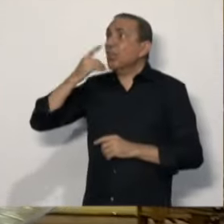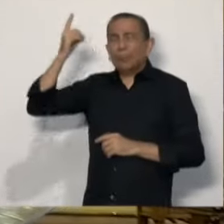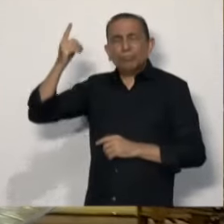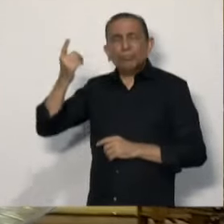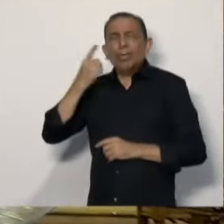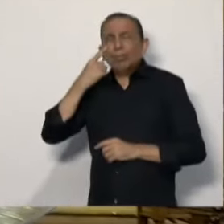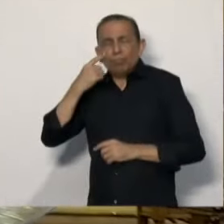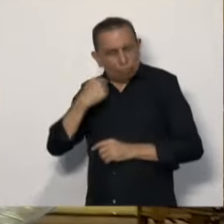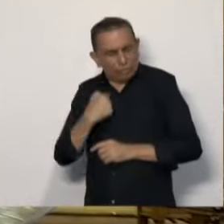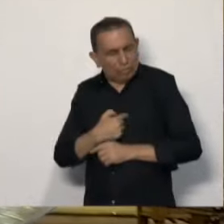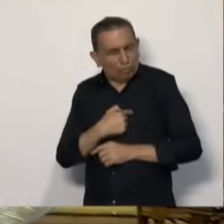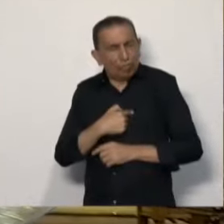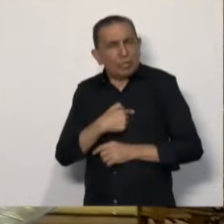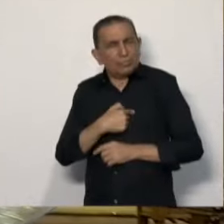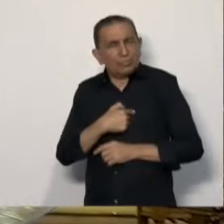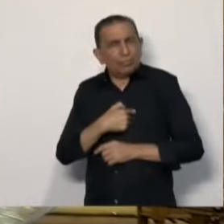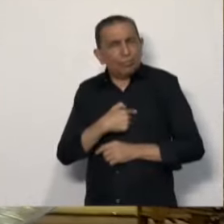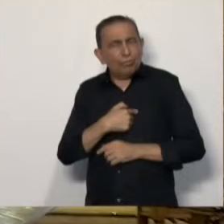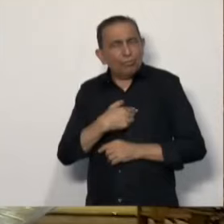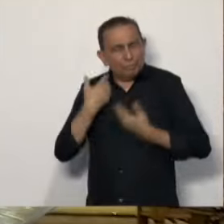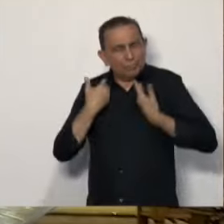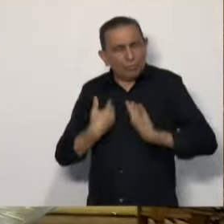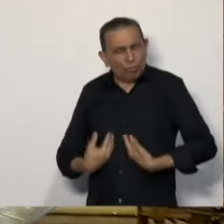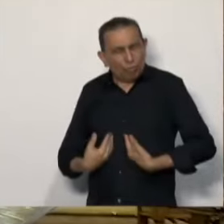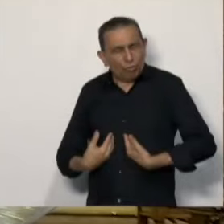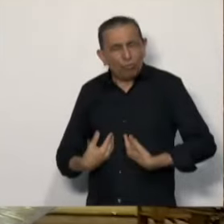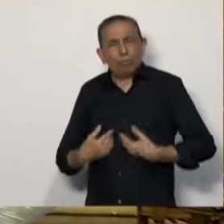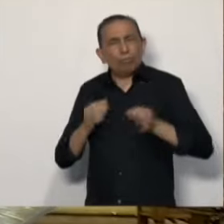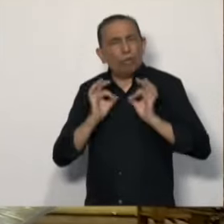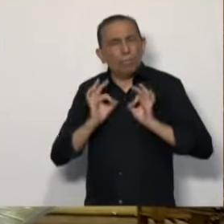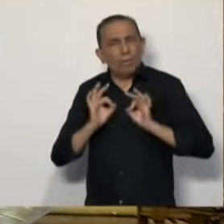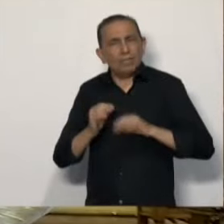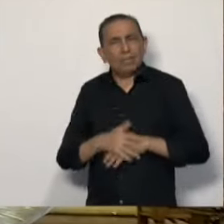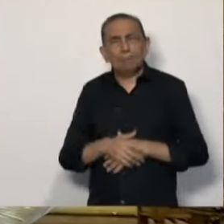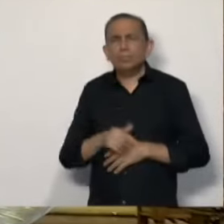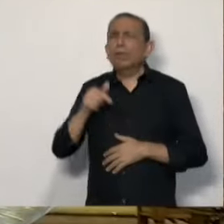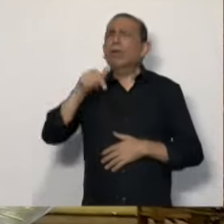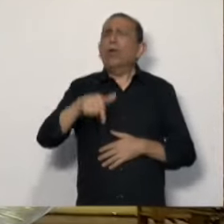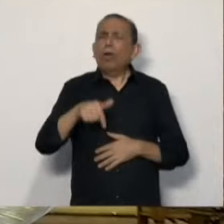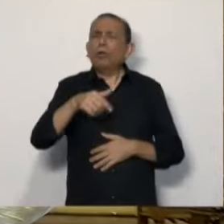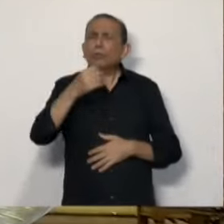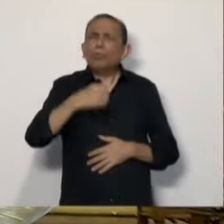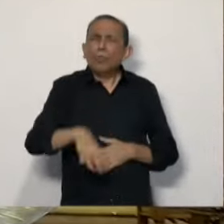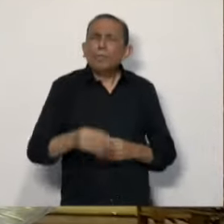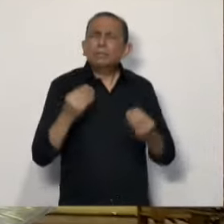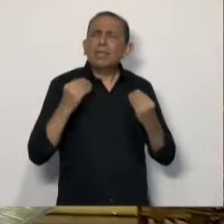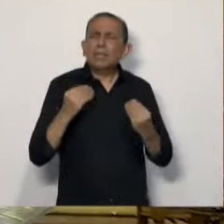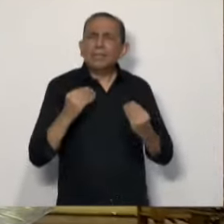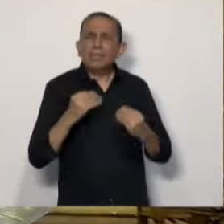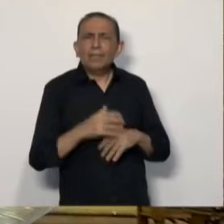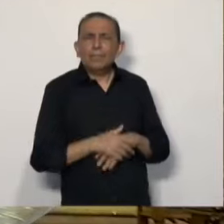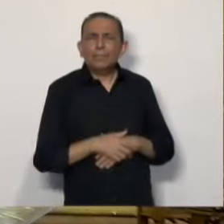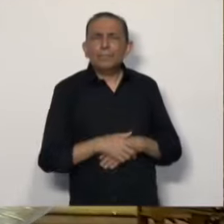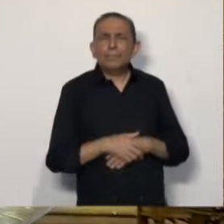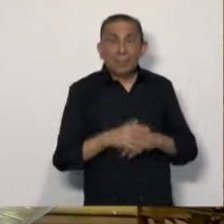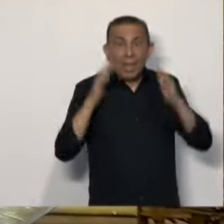corazón y examino las entrañas». Por eso hoy quería comenzar prestándole